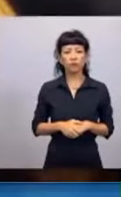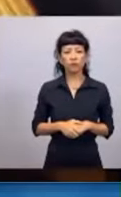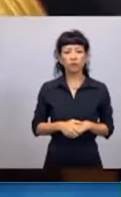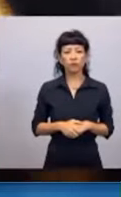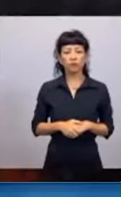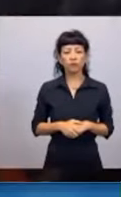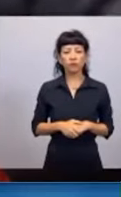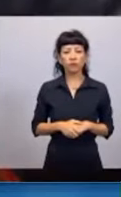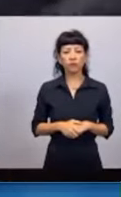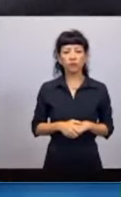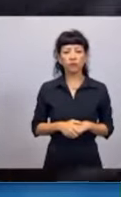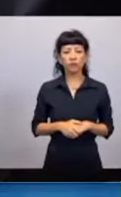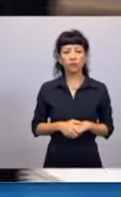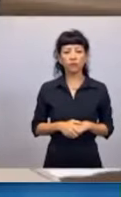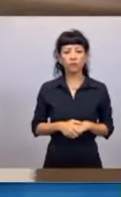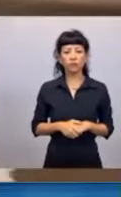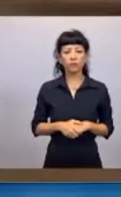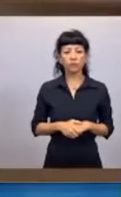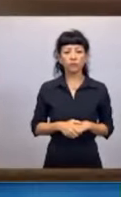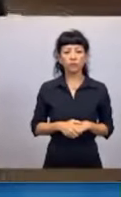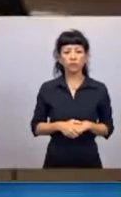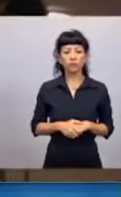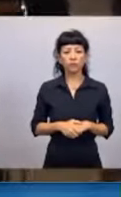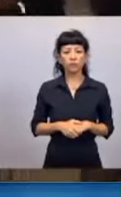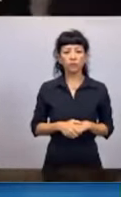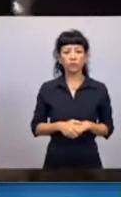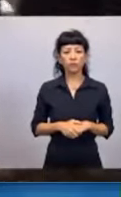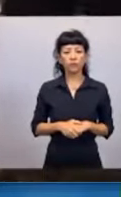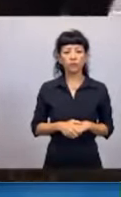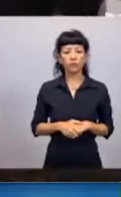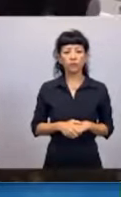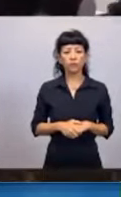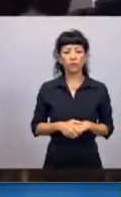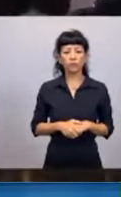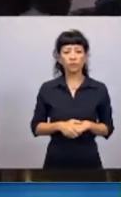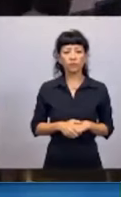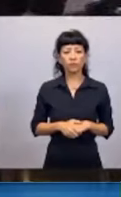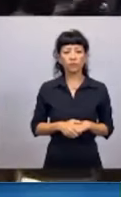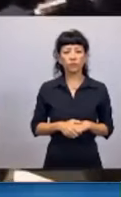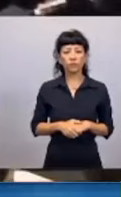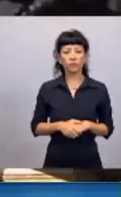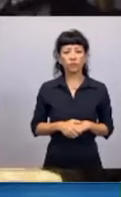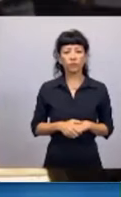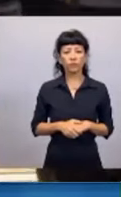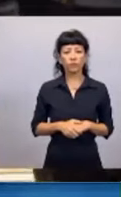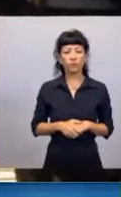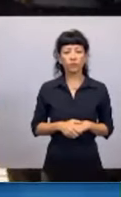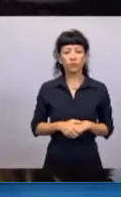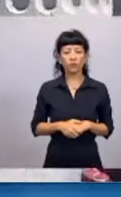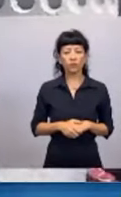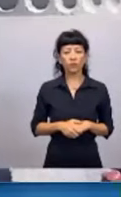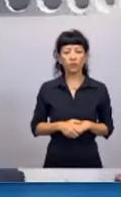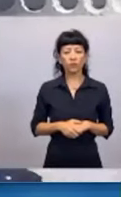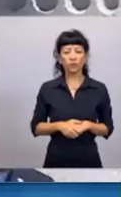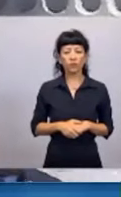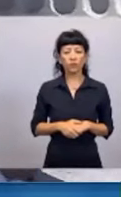todo lo que haga Milei va a ser muy tenido en cuenta. No podemos olvidar que ese narcotráfico está